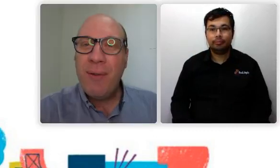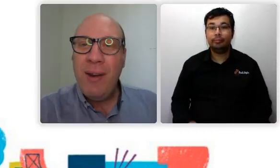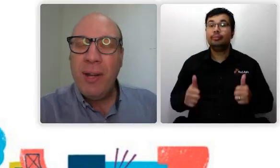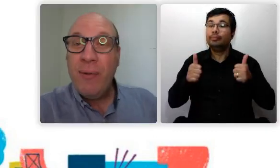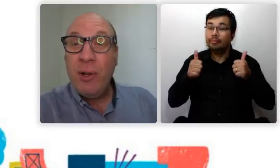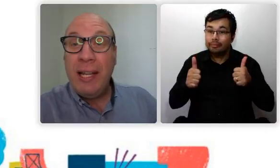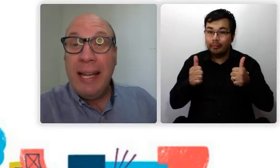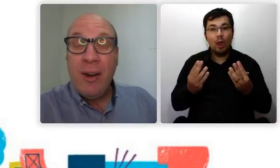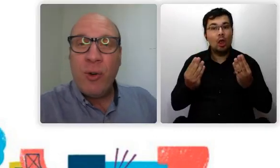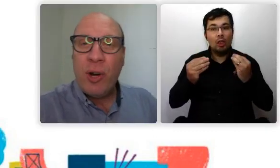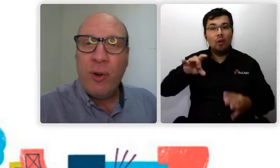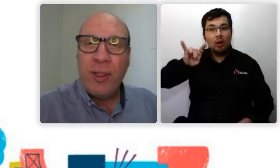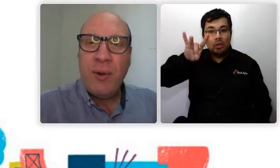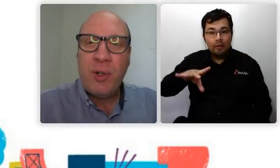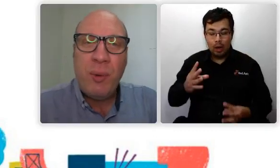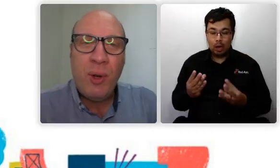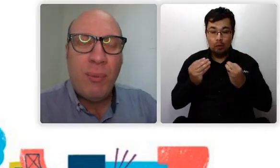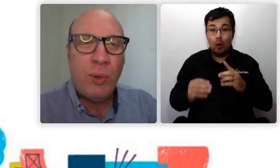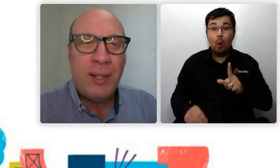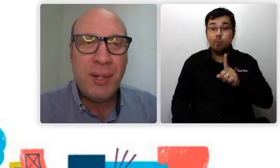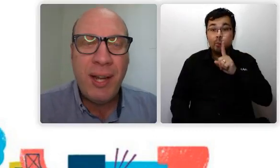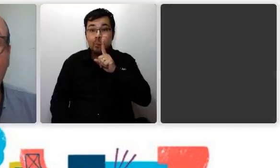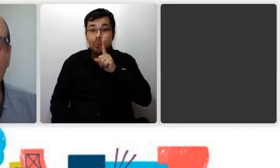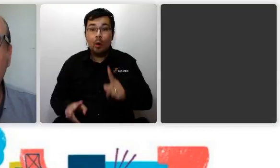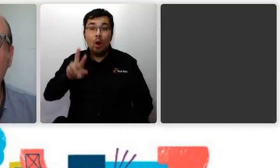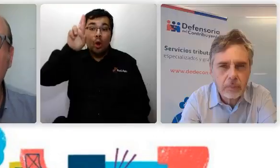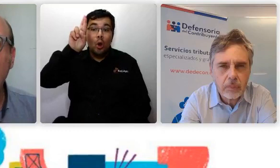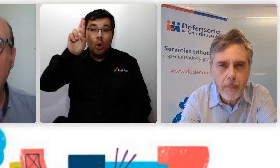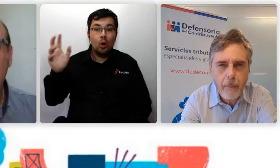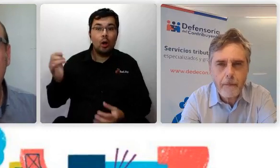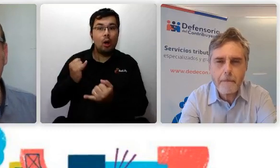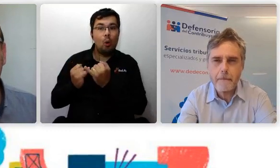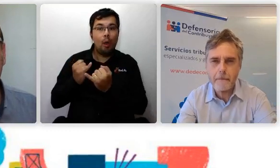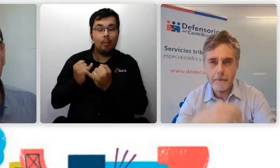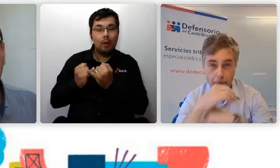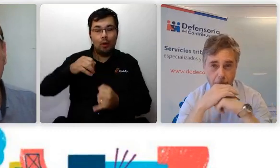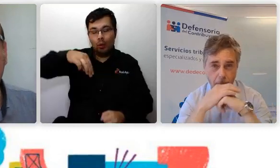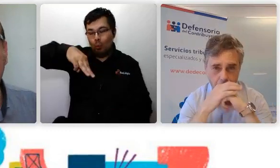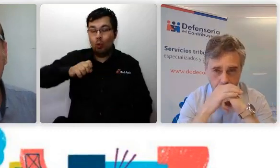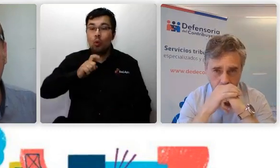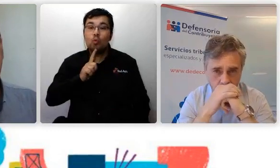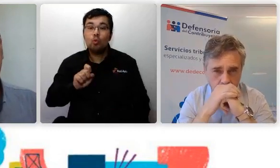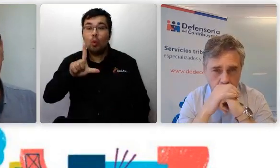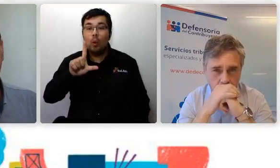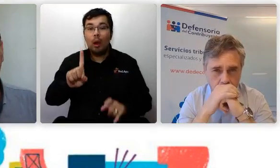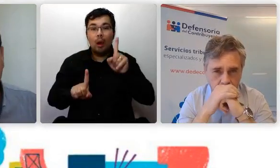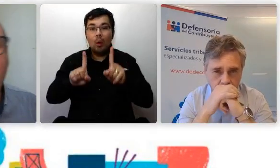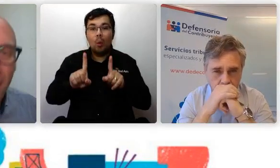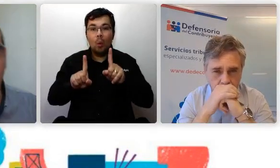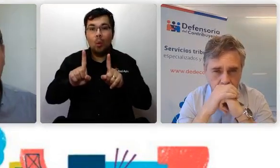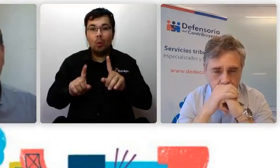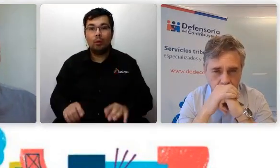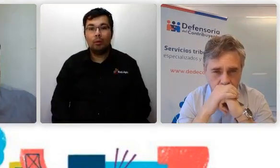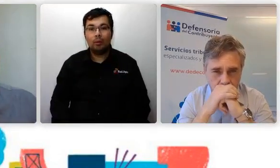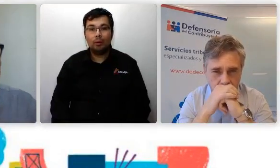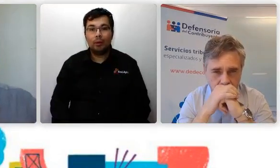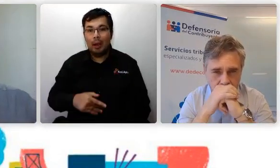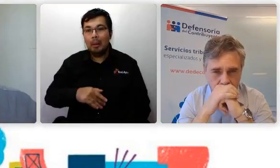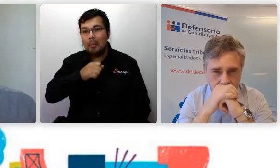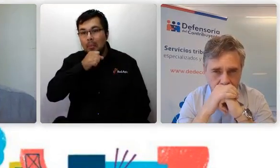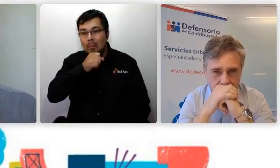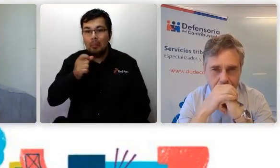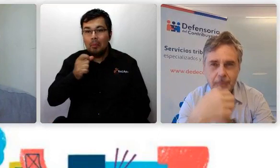Qué bueno saberlo, qué bueno tenerlo. Nos recordaba nuestro amigo la Mutual de Seguridad, unos que son Fidencia, que somos más viejitos. Bueno, la canción, esa la bailamos.